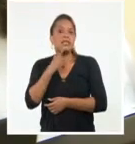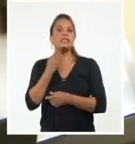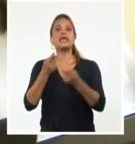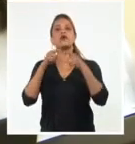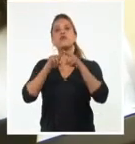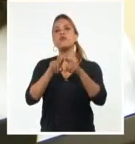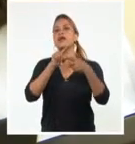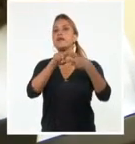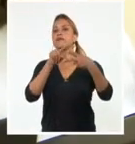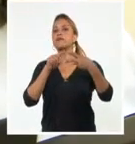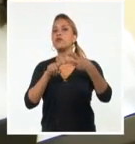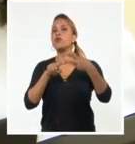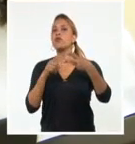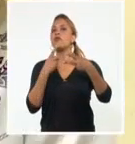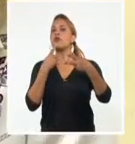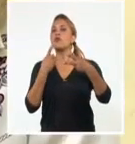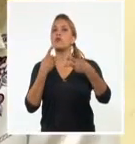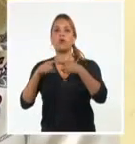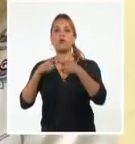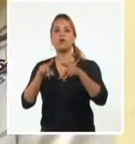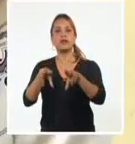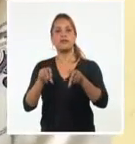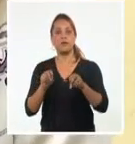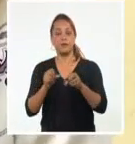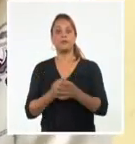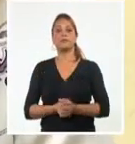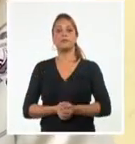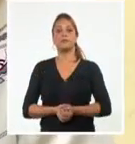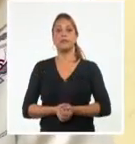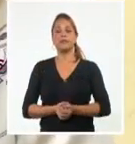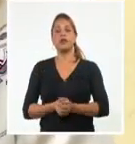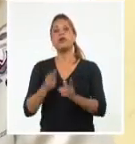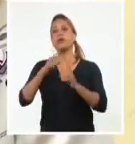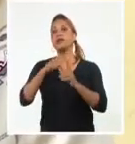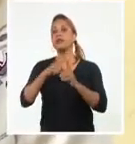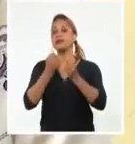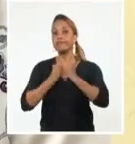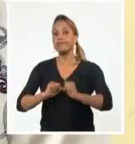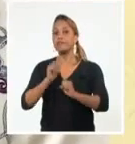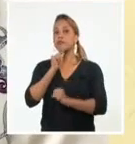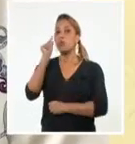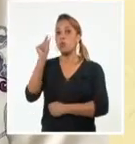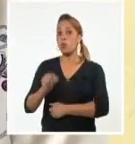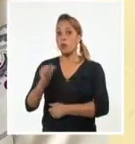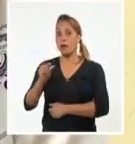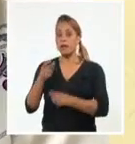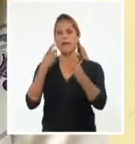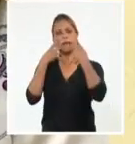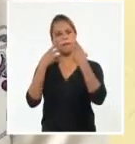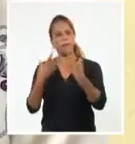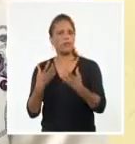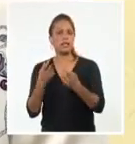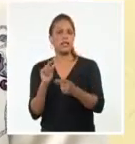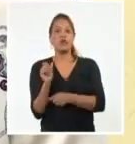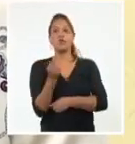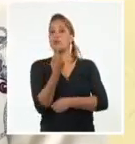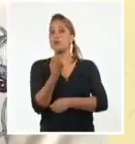dos nuevas fuentes, la que viene de la mano del uso de una técnica de reproducción humana asistida, y es importante porque ya no es